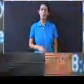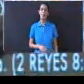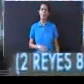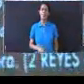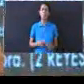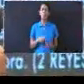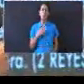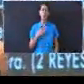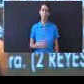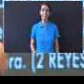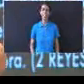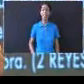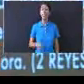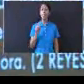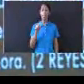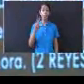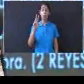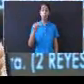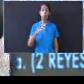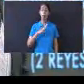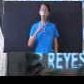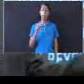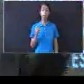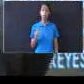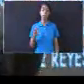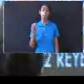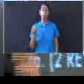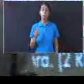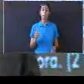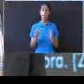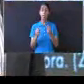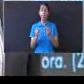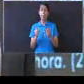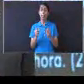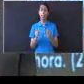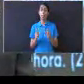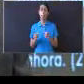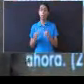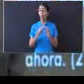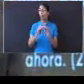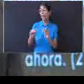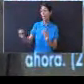Y entonces ahí no tiene que hacer cola. Pero usted sabe que eso es parte de una restitución.